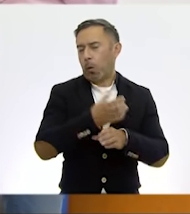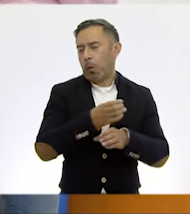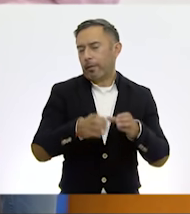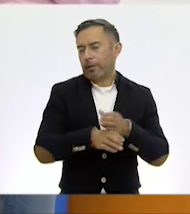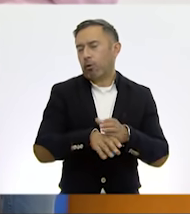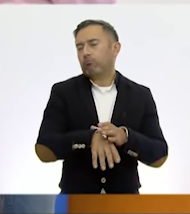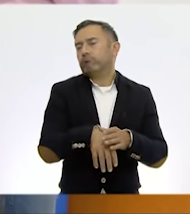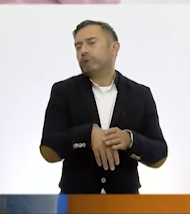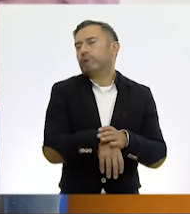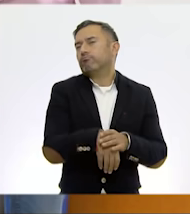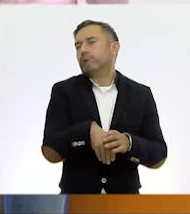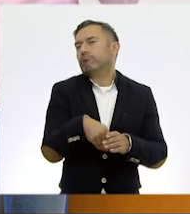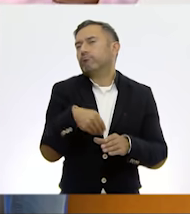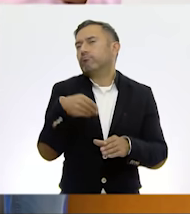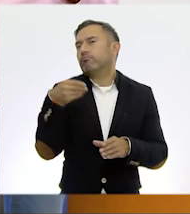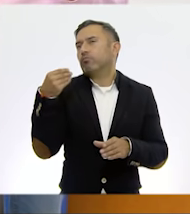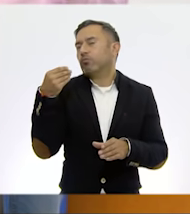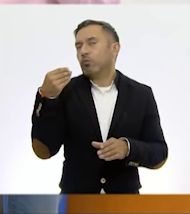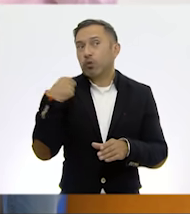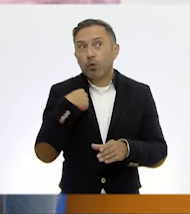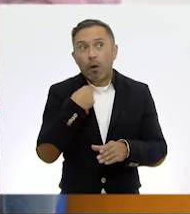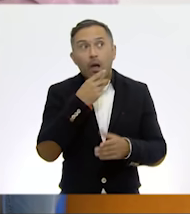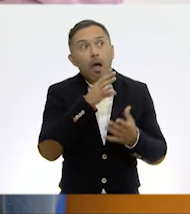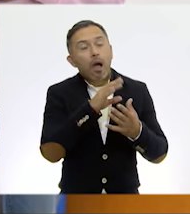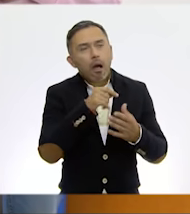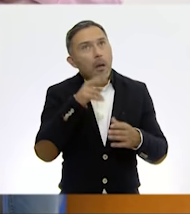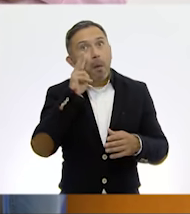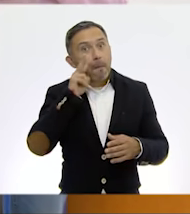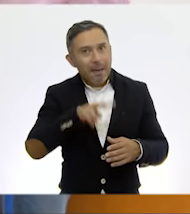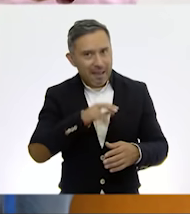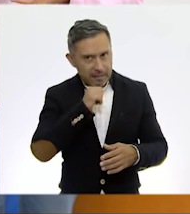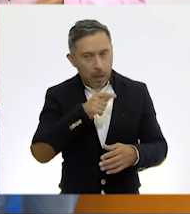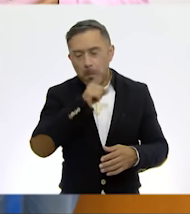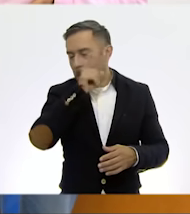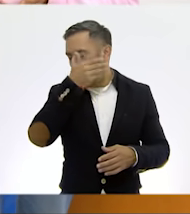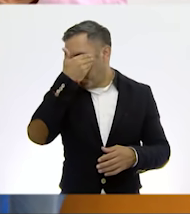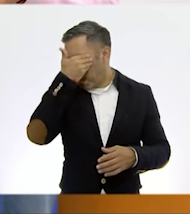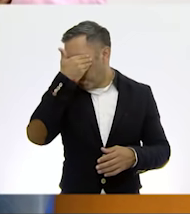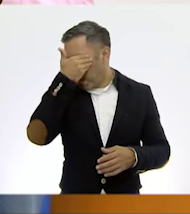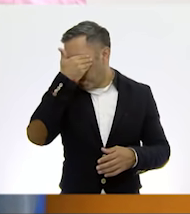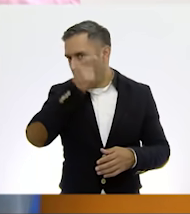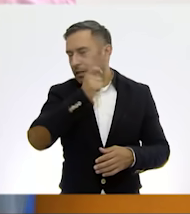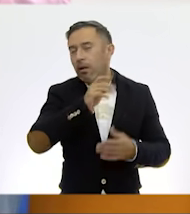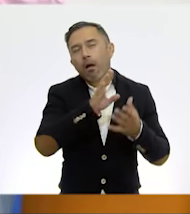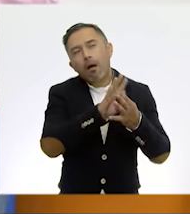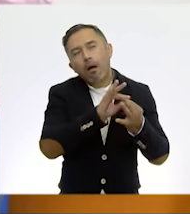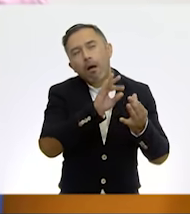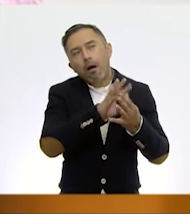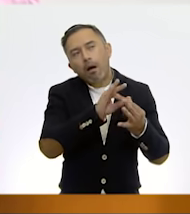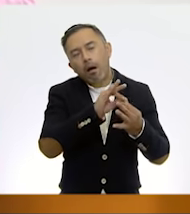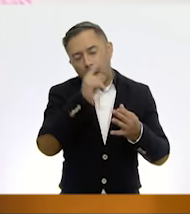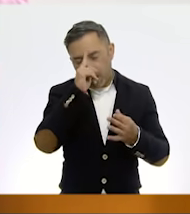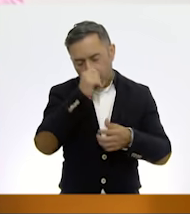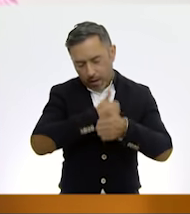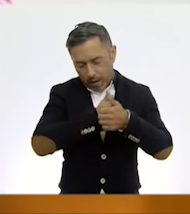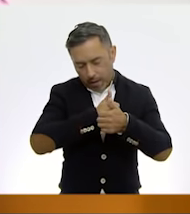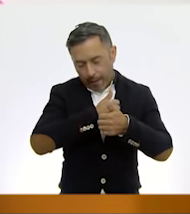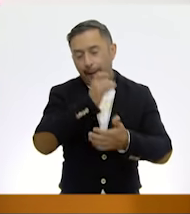lo veas, te voy a decir una palabra para que trates de adivinarlo. Por ejemplo, si quisiéramos adivinar una botella de agua, te diría